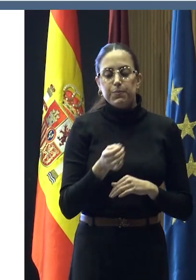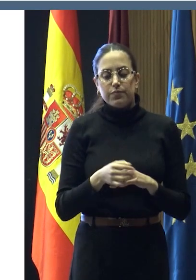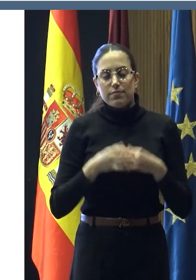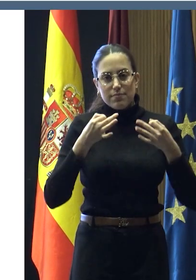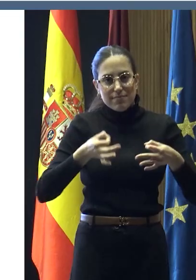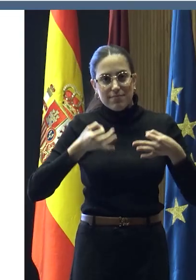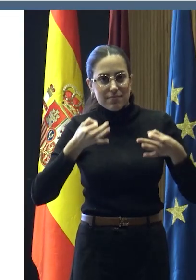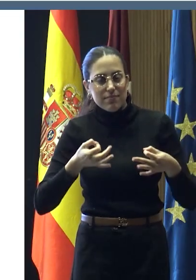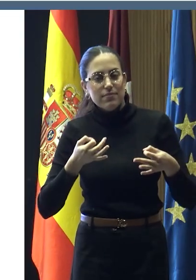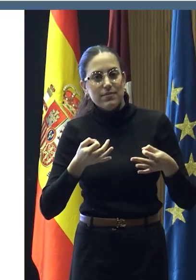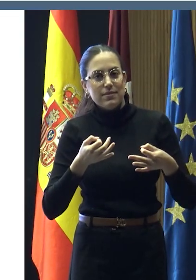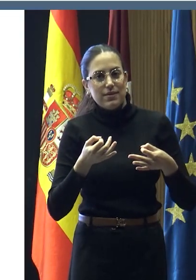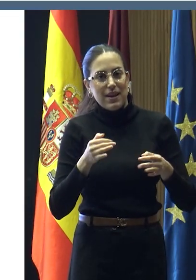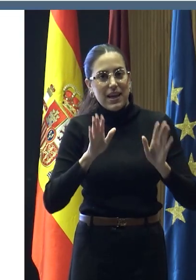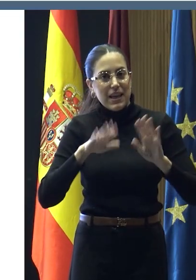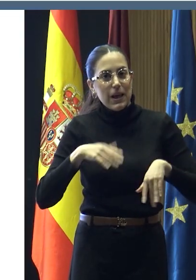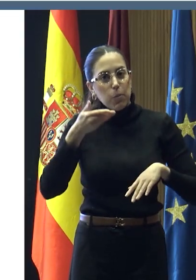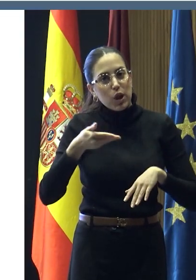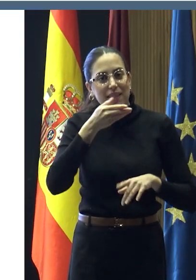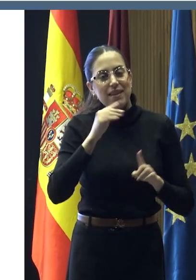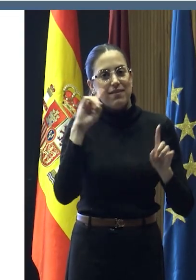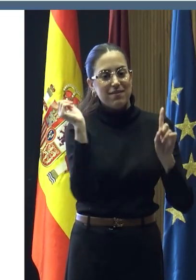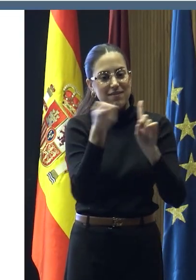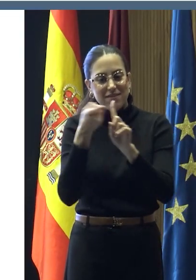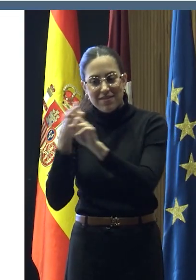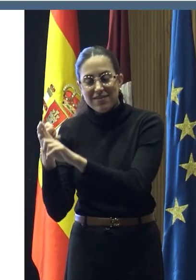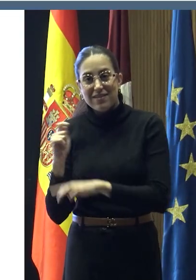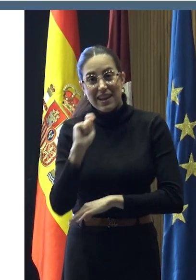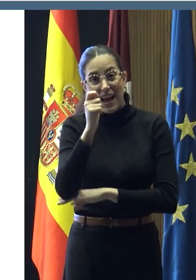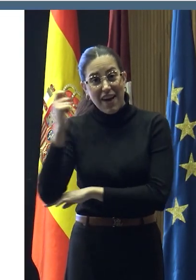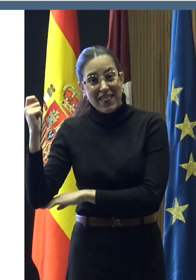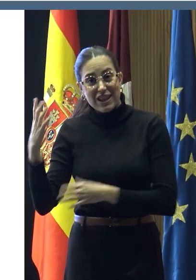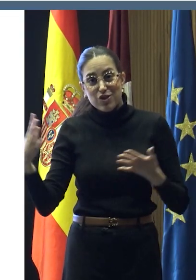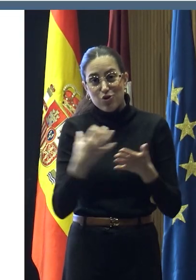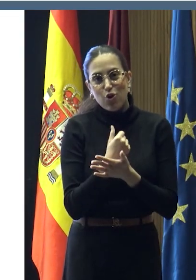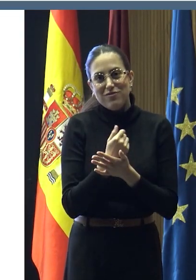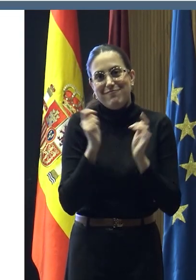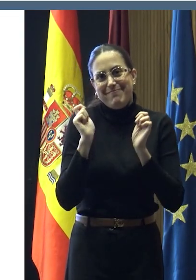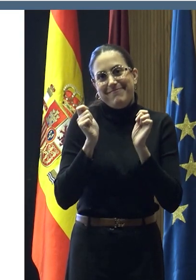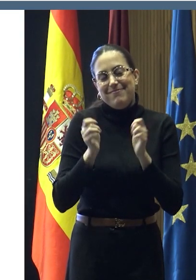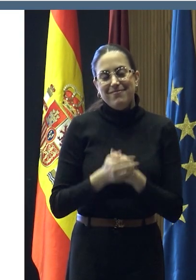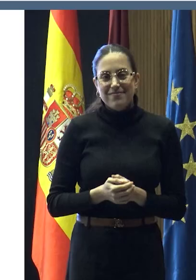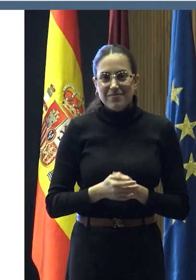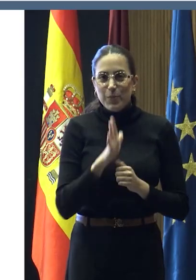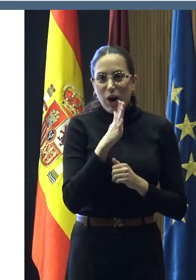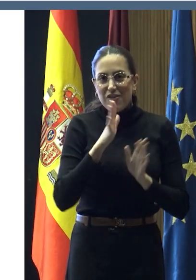siempre celebrar todos los avances que se nos pongan por delante,